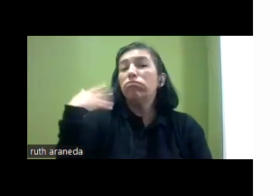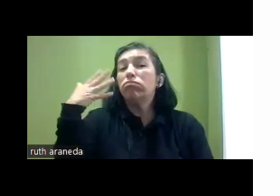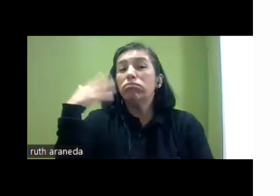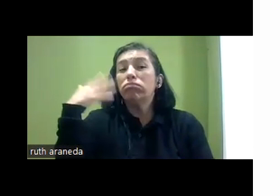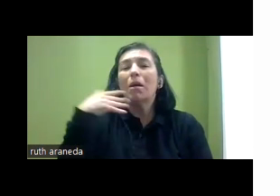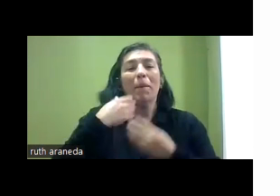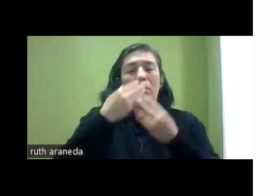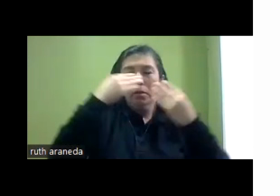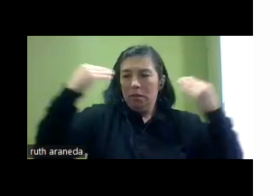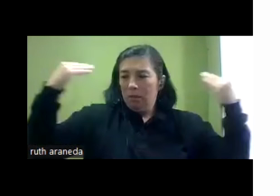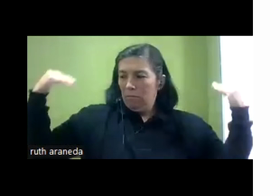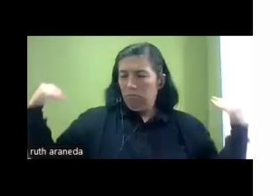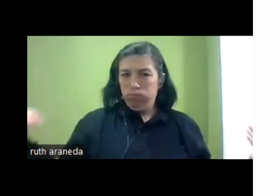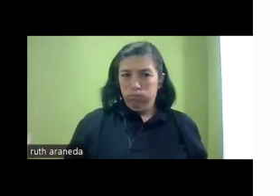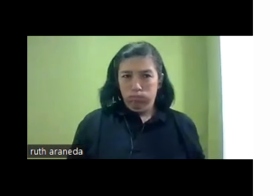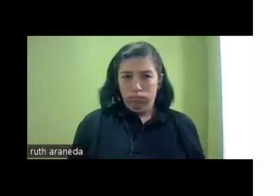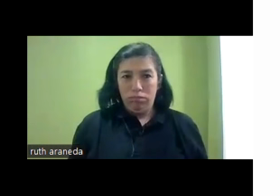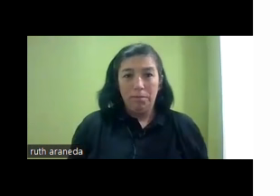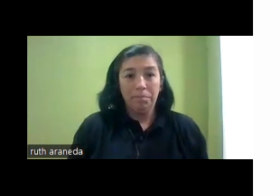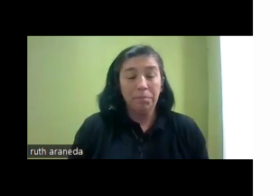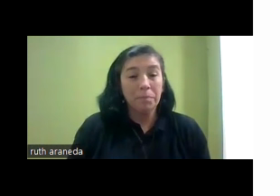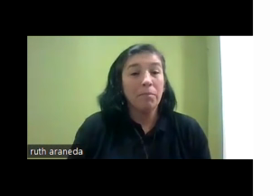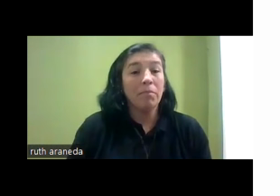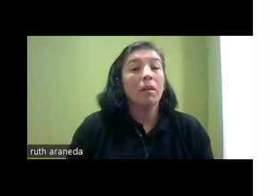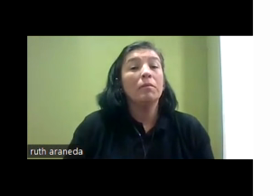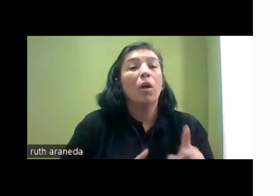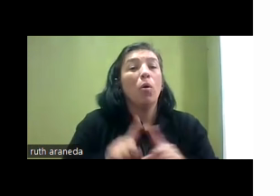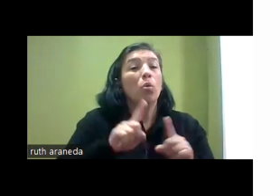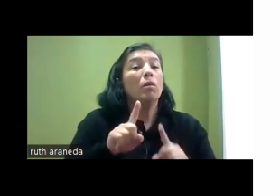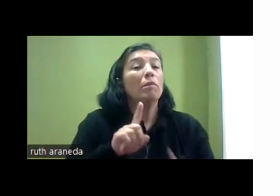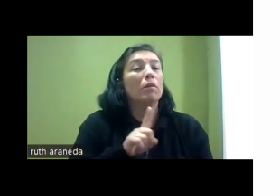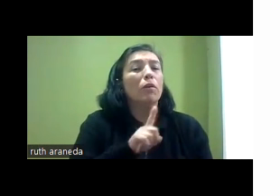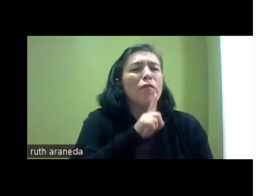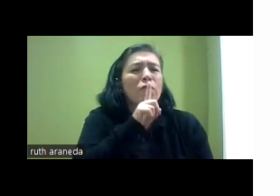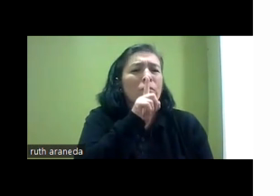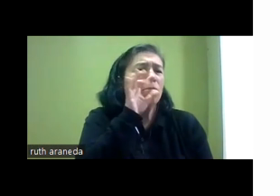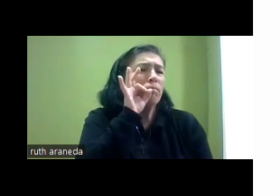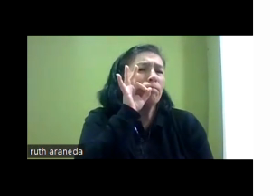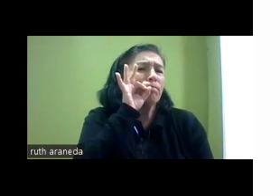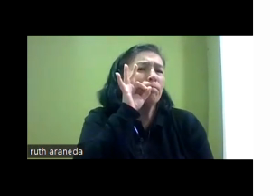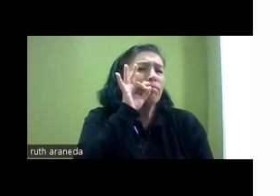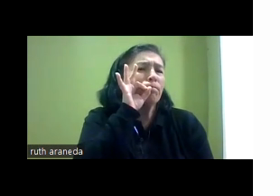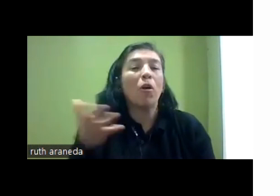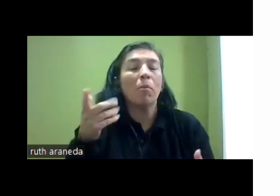Algunas de estas túnicas de élite van acompañadas